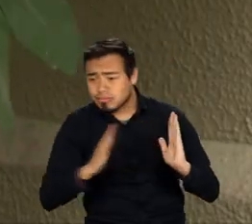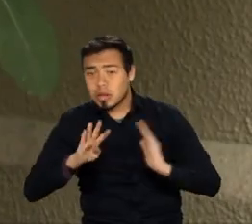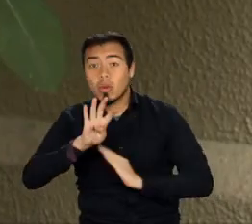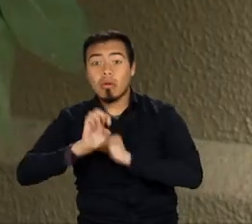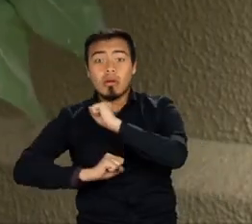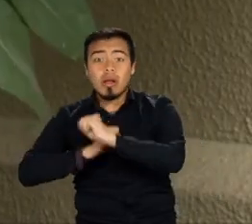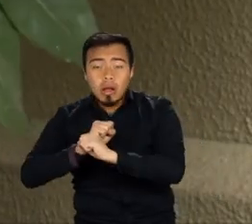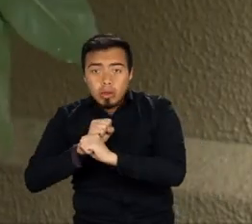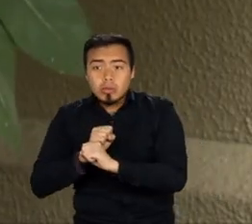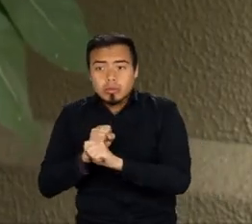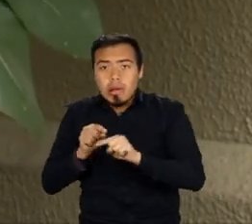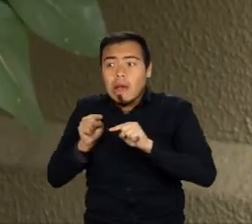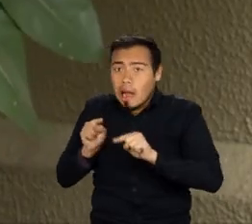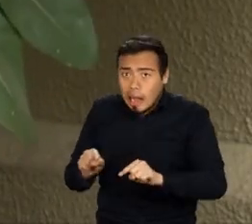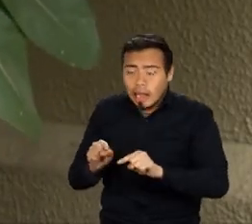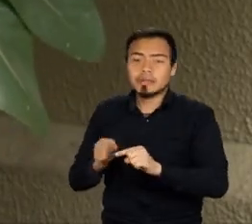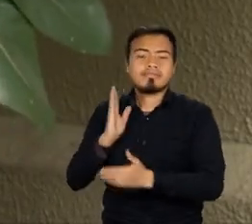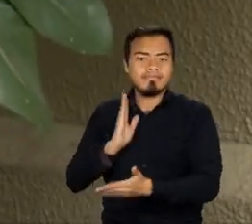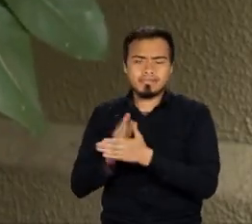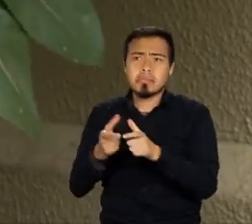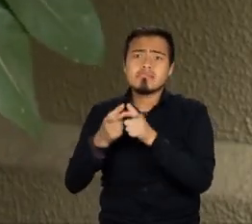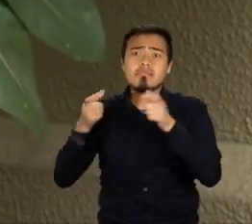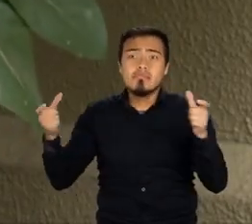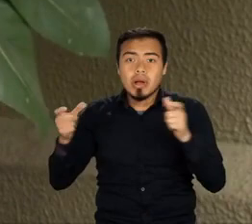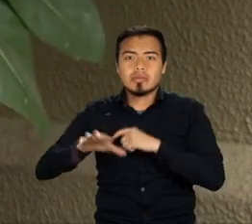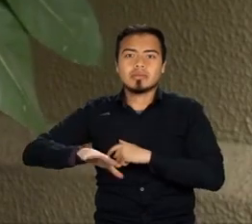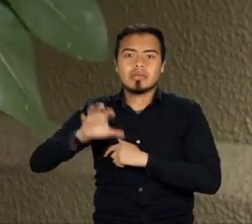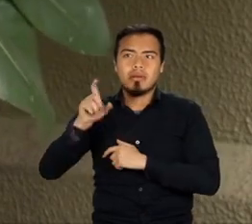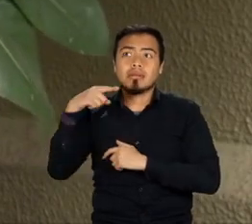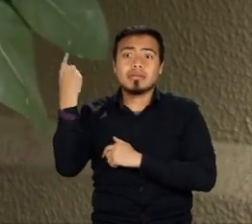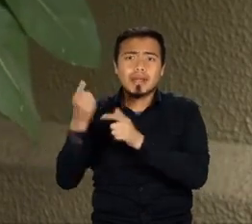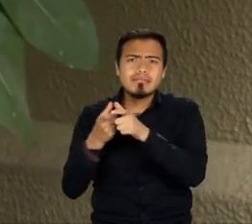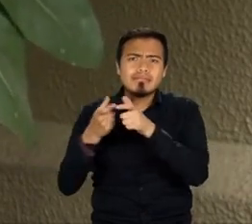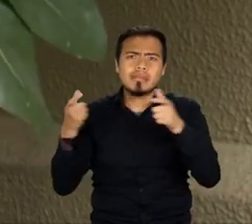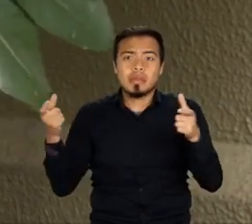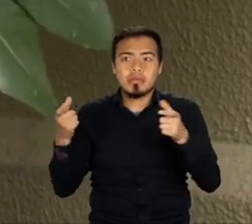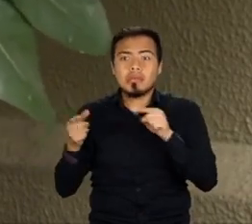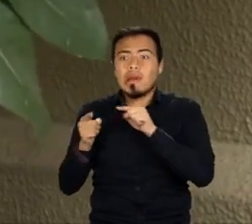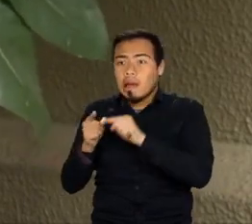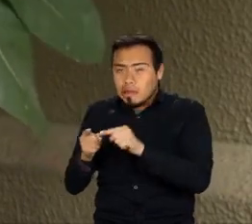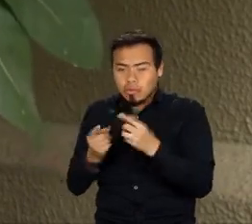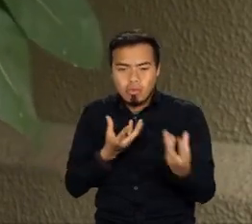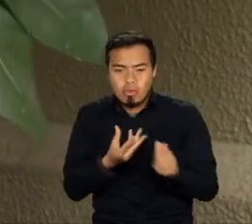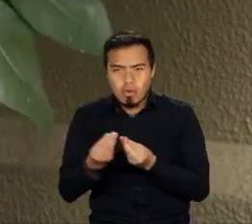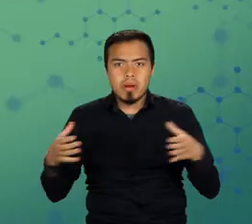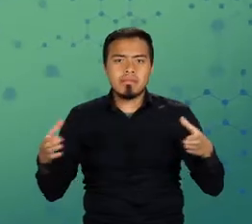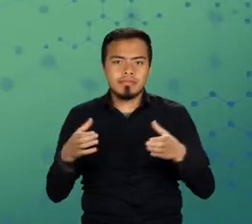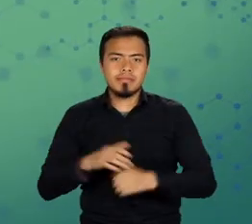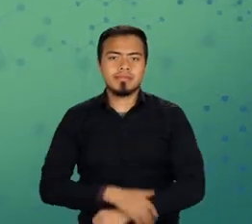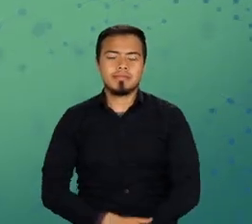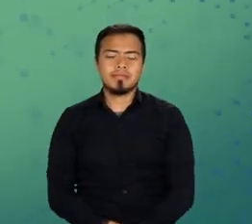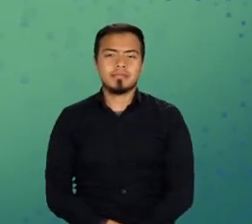edad, ahí está el gran volumen de cánceres en el niño. La mayoría de los cánceres están en ese grupo de edad.